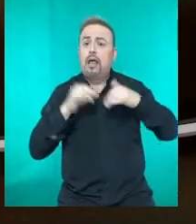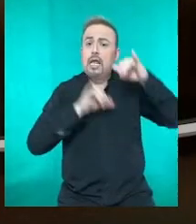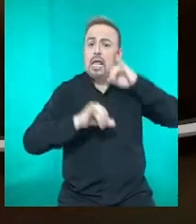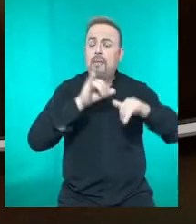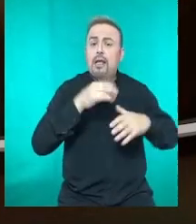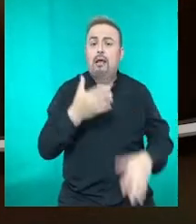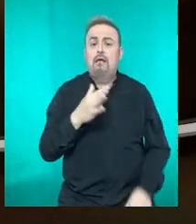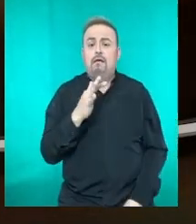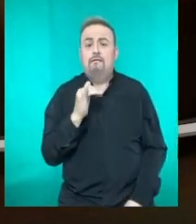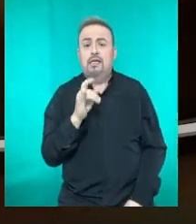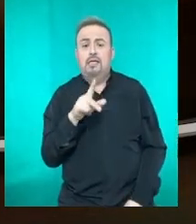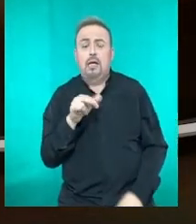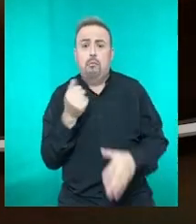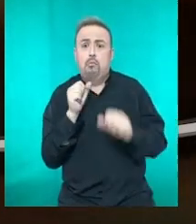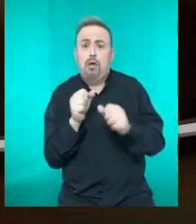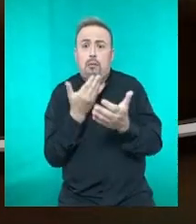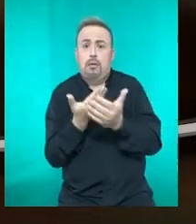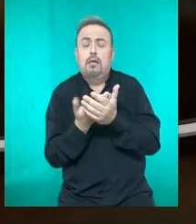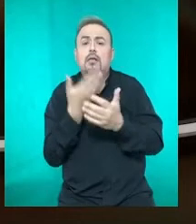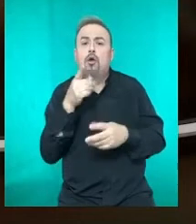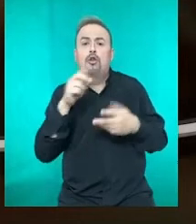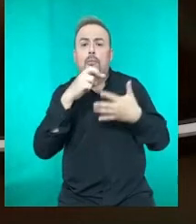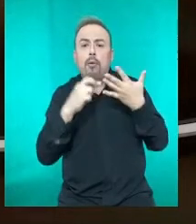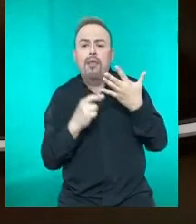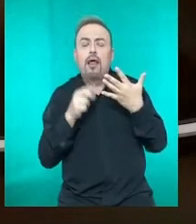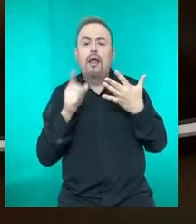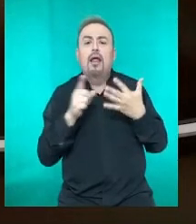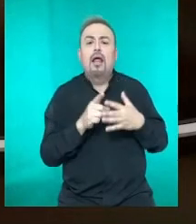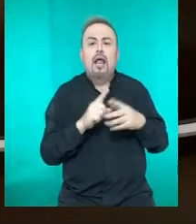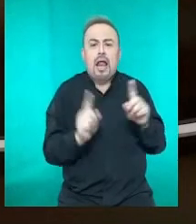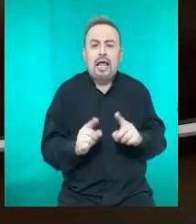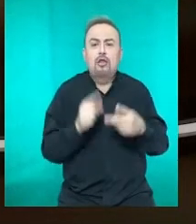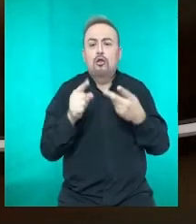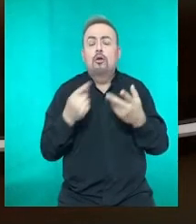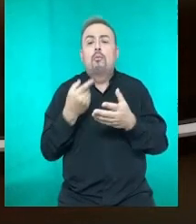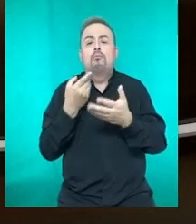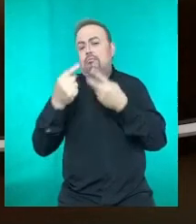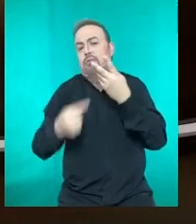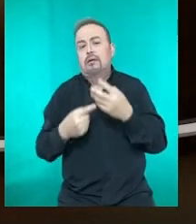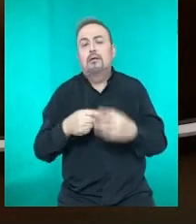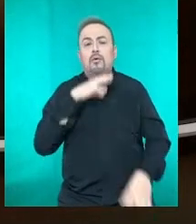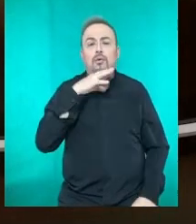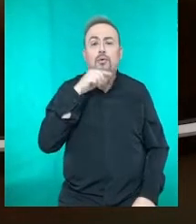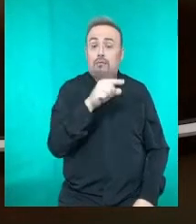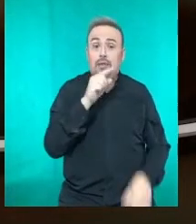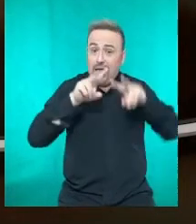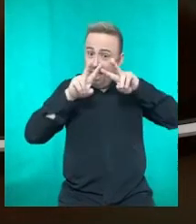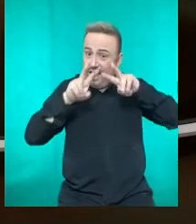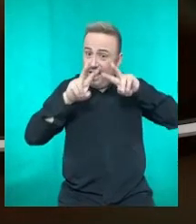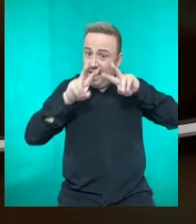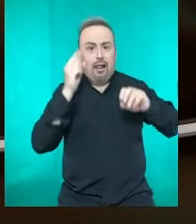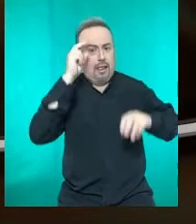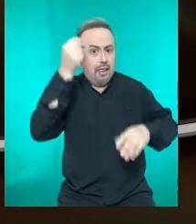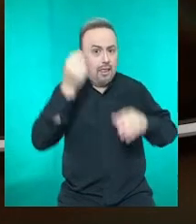un partido, incluso propiedades electrónicas, que se les puede sacar partido para distintas aplicaciones. Es ahí donde la investigación, la